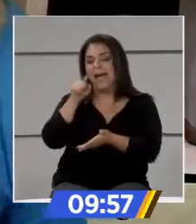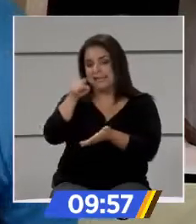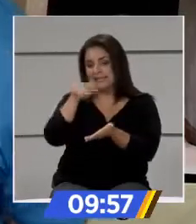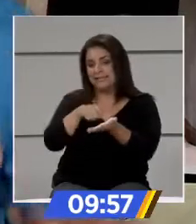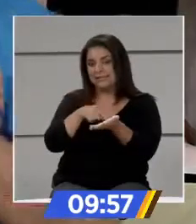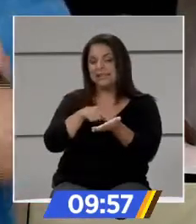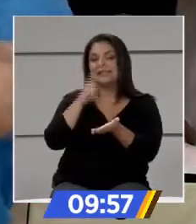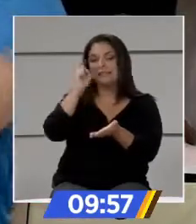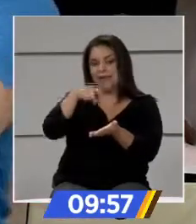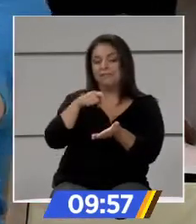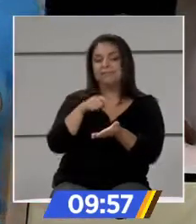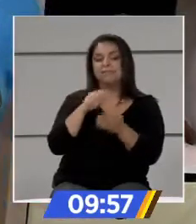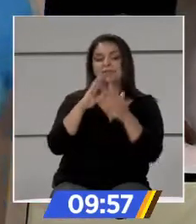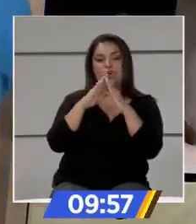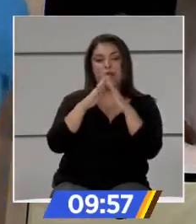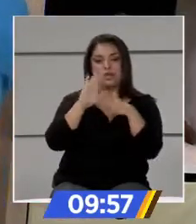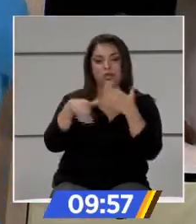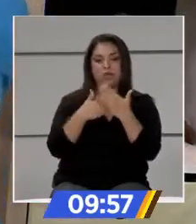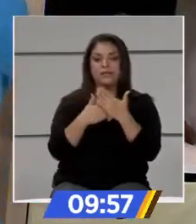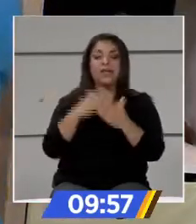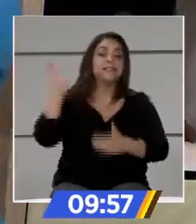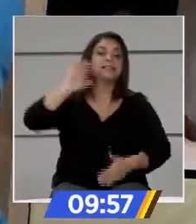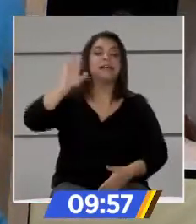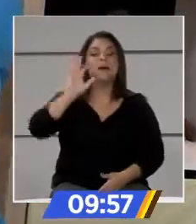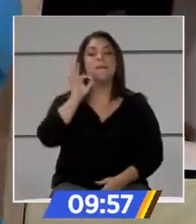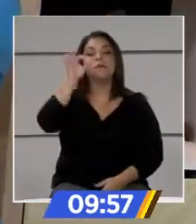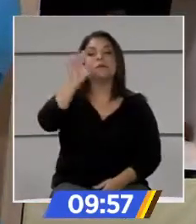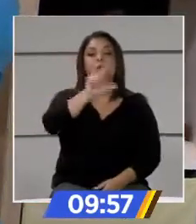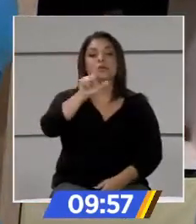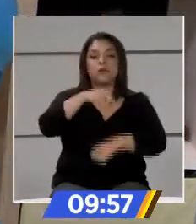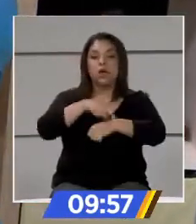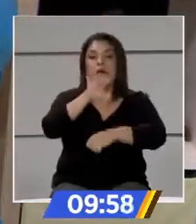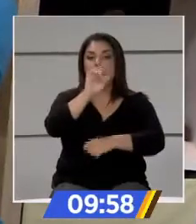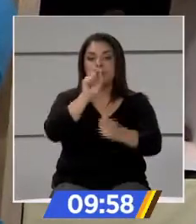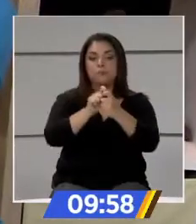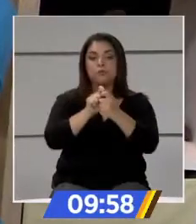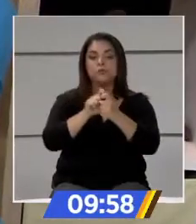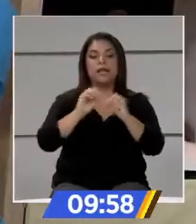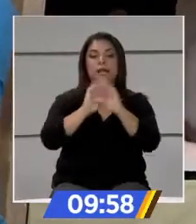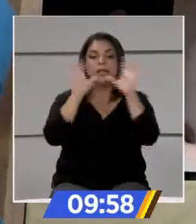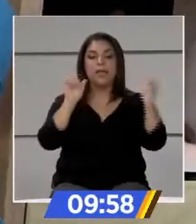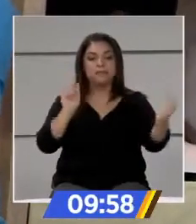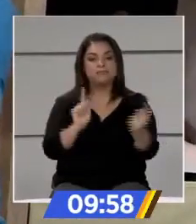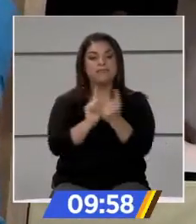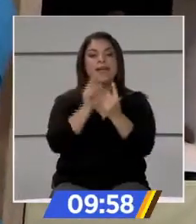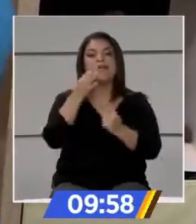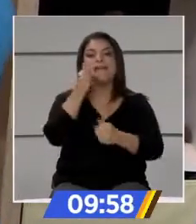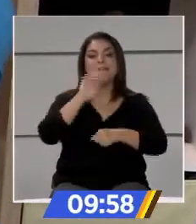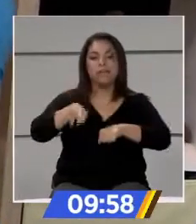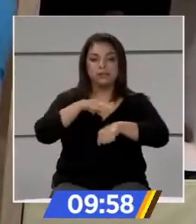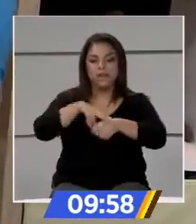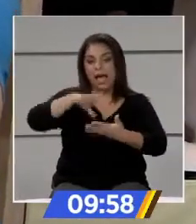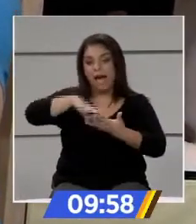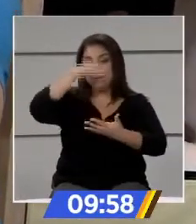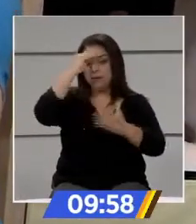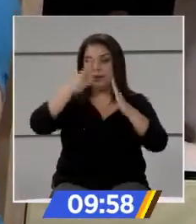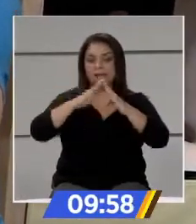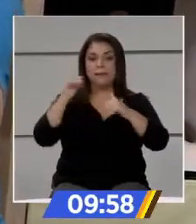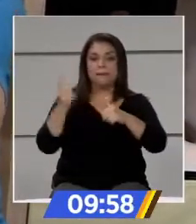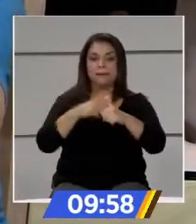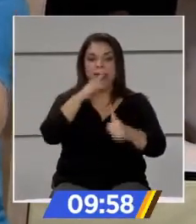las casas. Nos tenemos que despedir el próximo lunes, 8 en punto de la mañana. Nos volvemos a encontrar en un nuevo Café Nacional Aprendo en Casa,